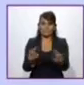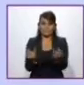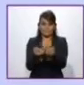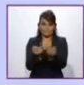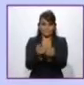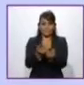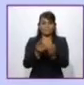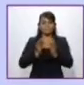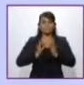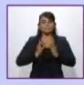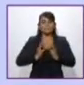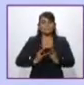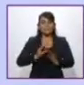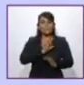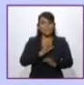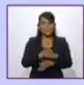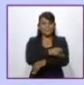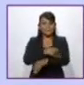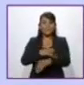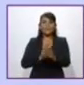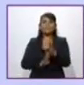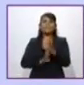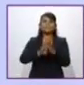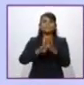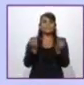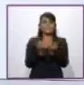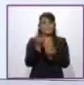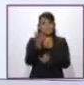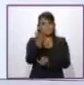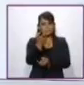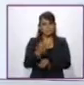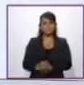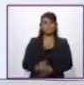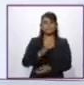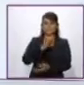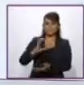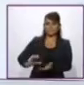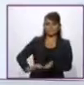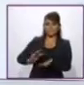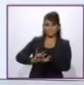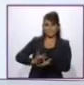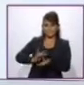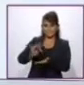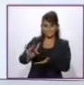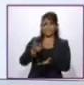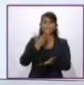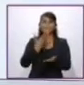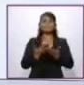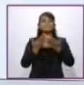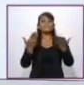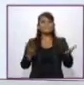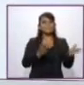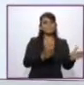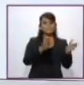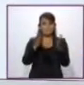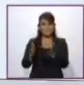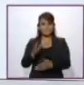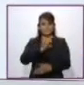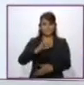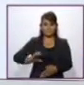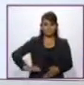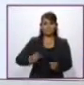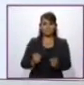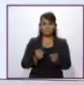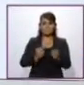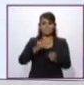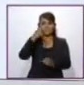permitirá el avance de nuestras familias y su economía. Gracias, candidato. Ahora toca el turno al candidato de Fuerza por